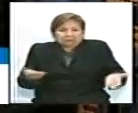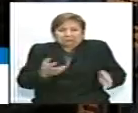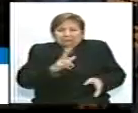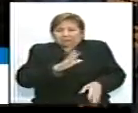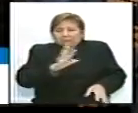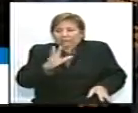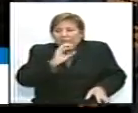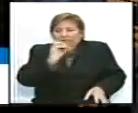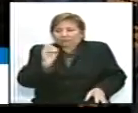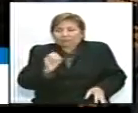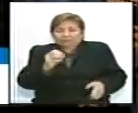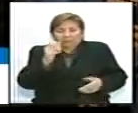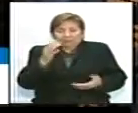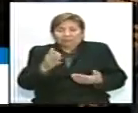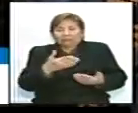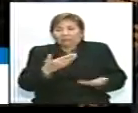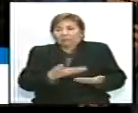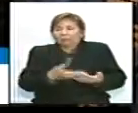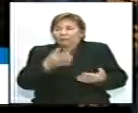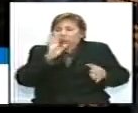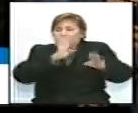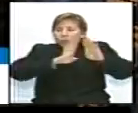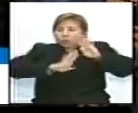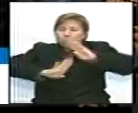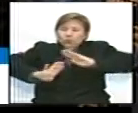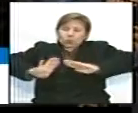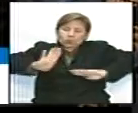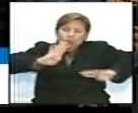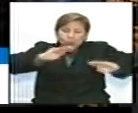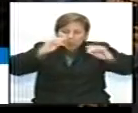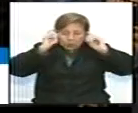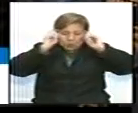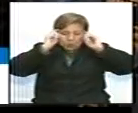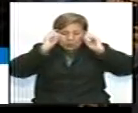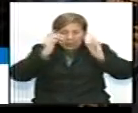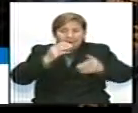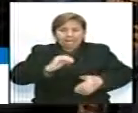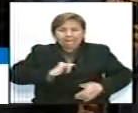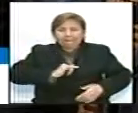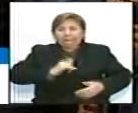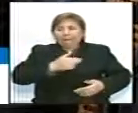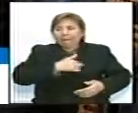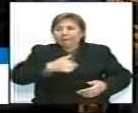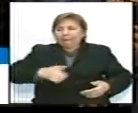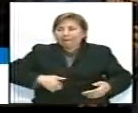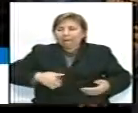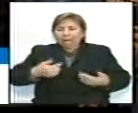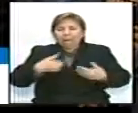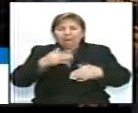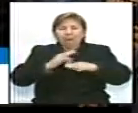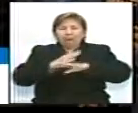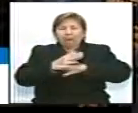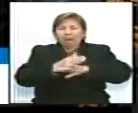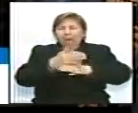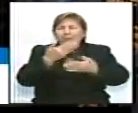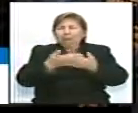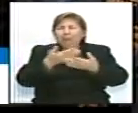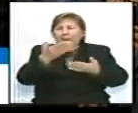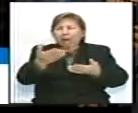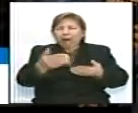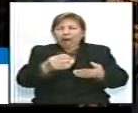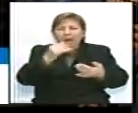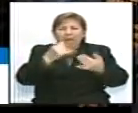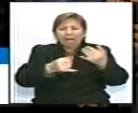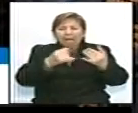35% de impresoras es preocupante. Yo, presidente, y a través suyo al Contralor, en la